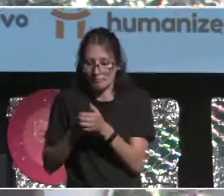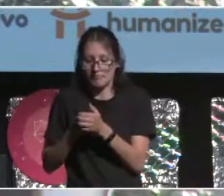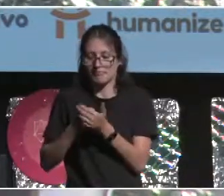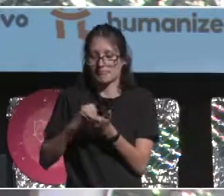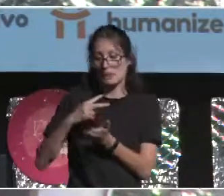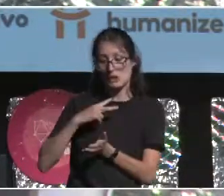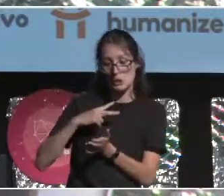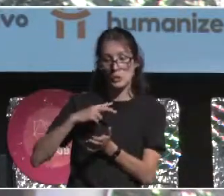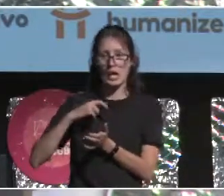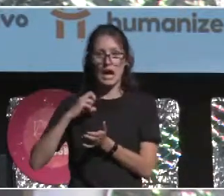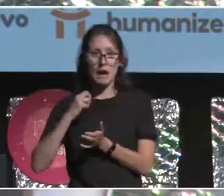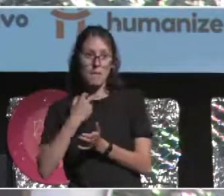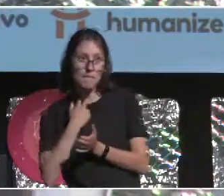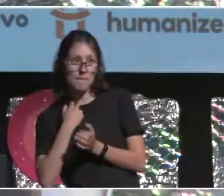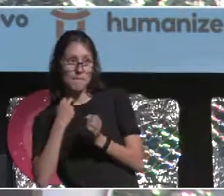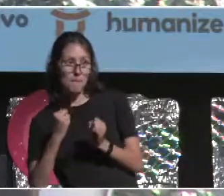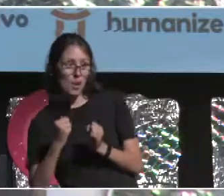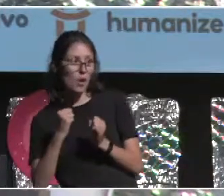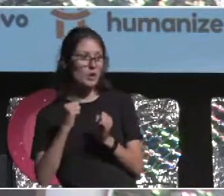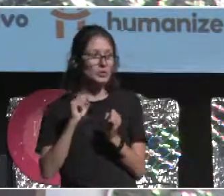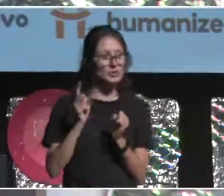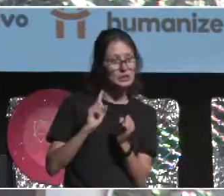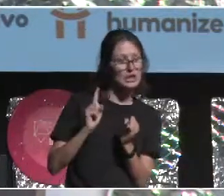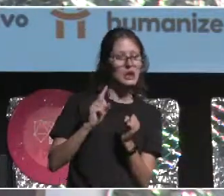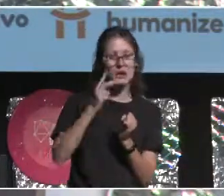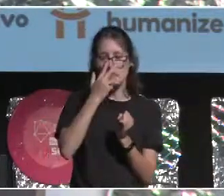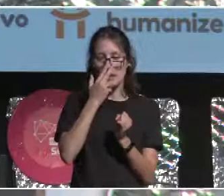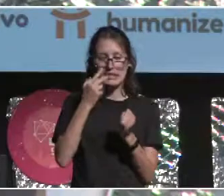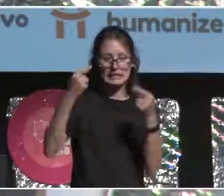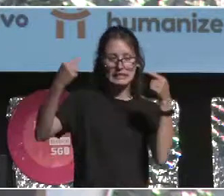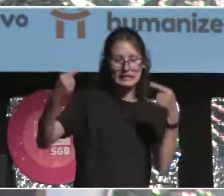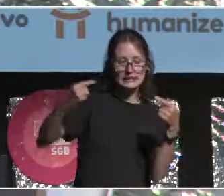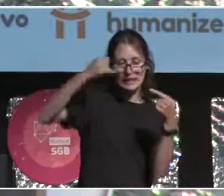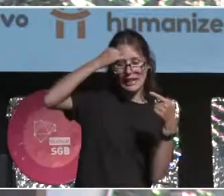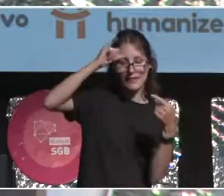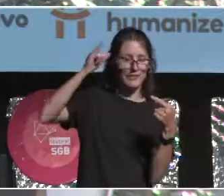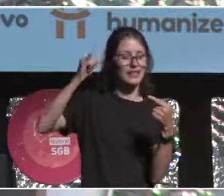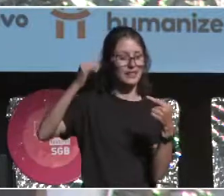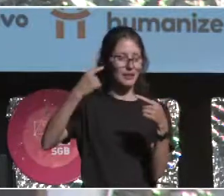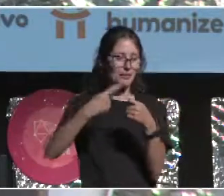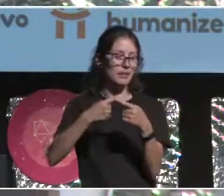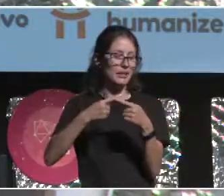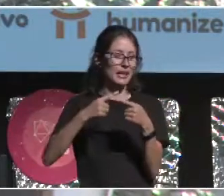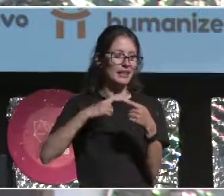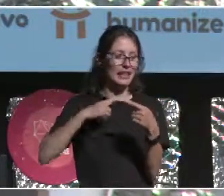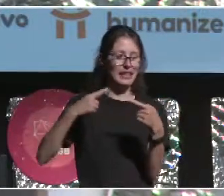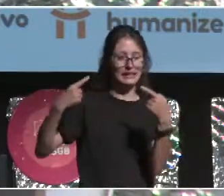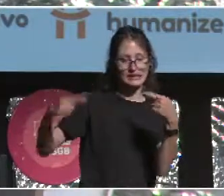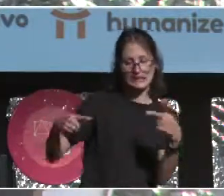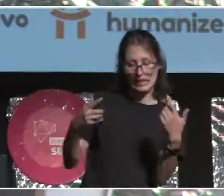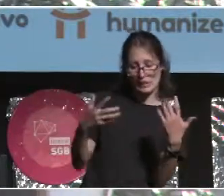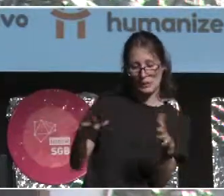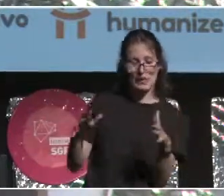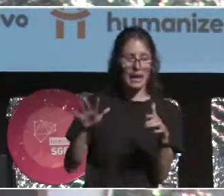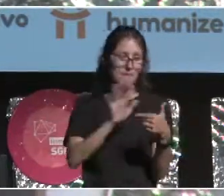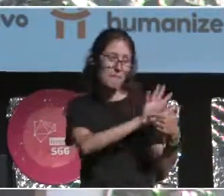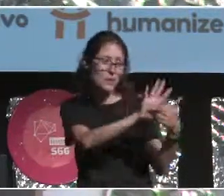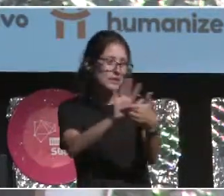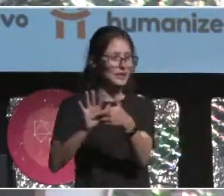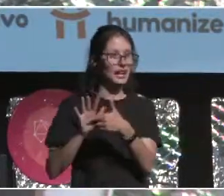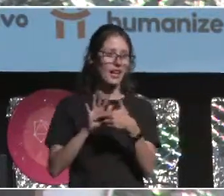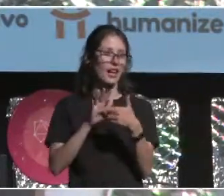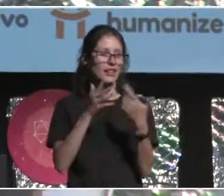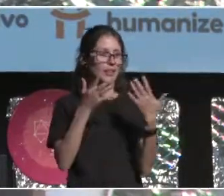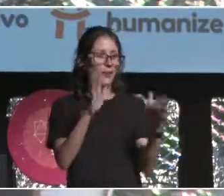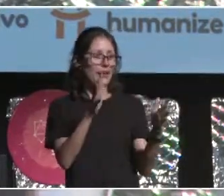no saben qué es lo que pueden abrir, qué es lo que no pueden abrir en términos de datos. No necesariamente es porque no lo quieran hacer,